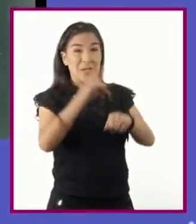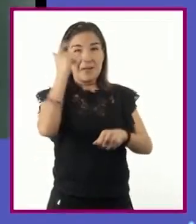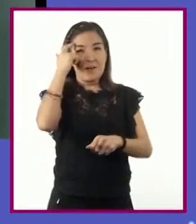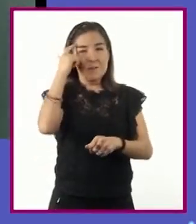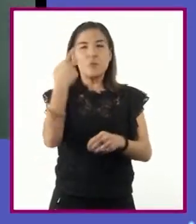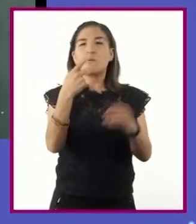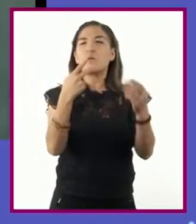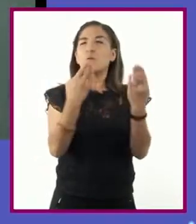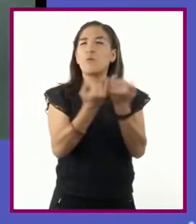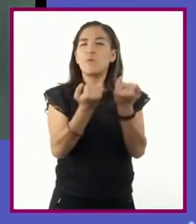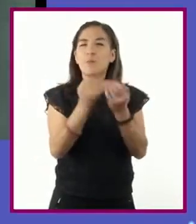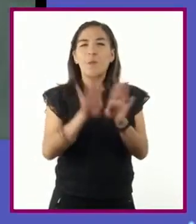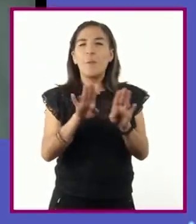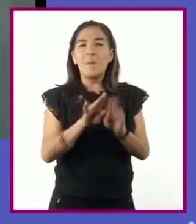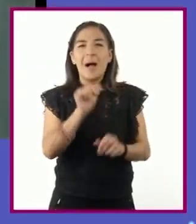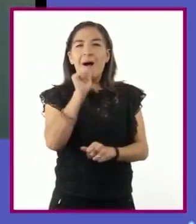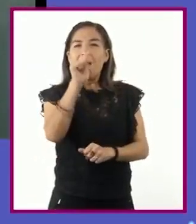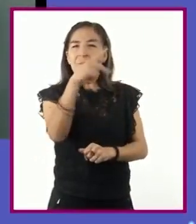gente se sienta humillada.